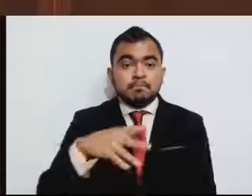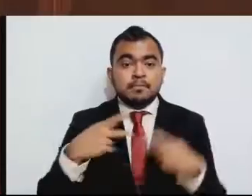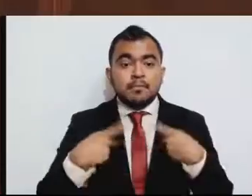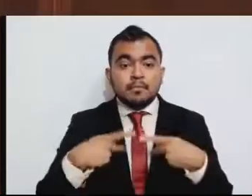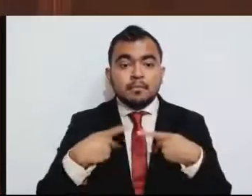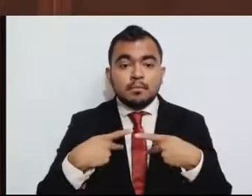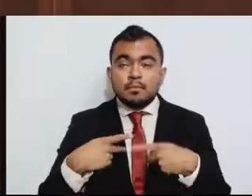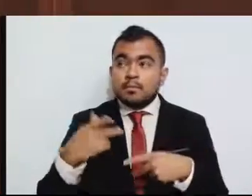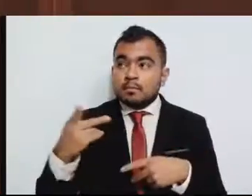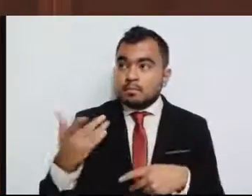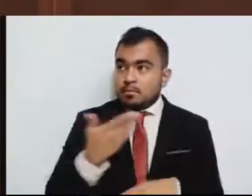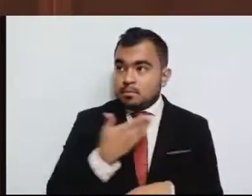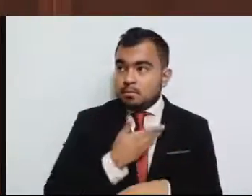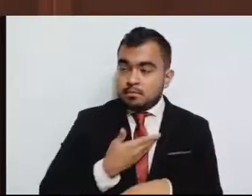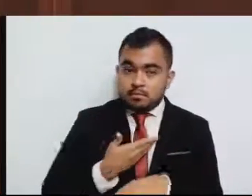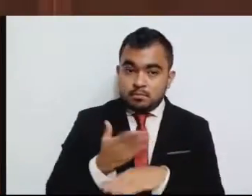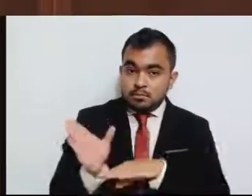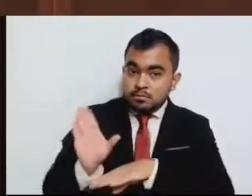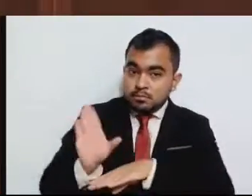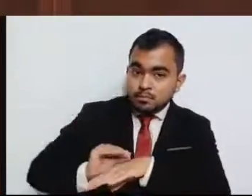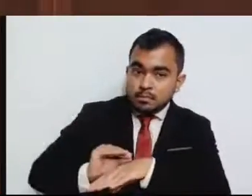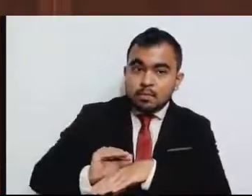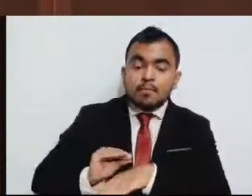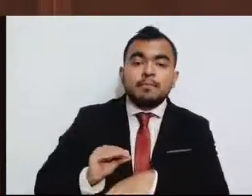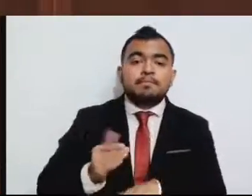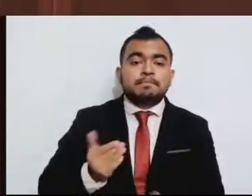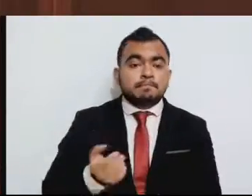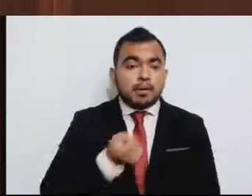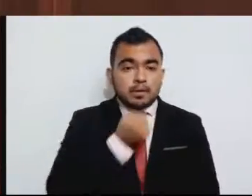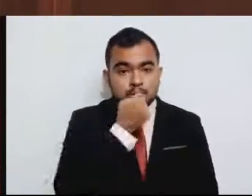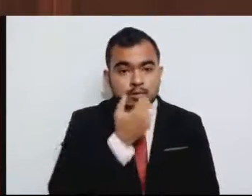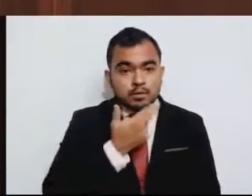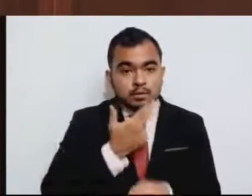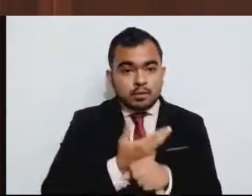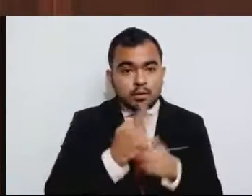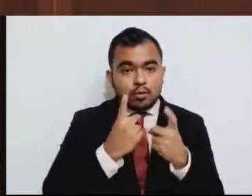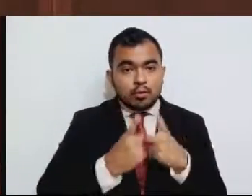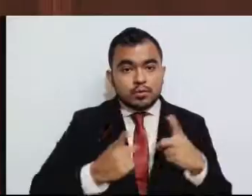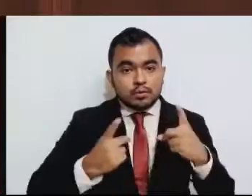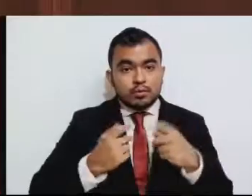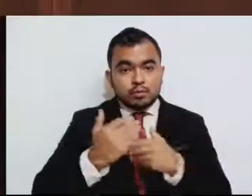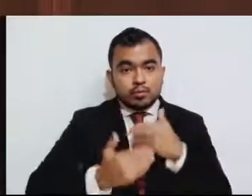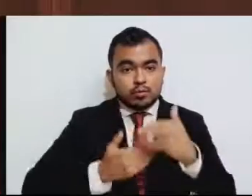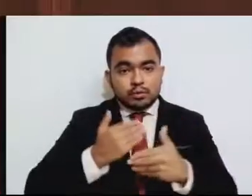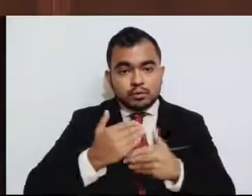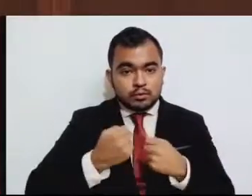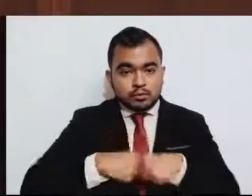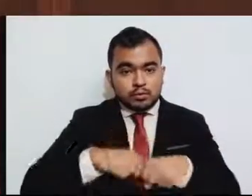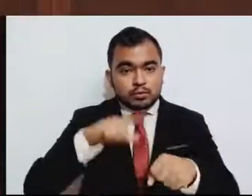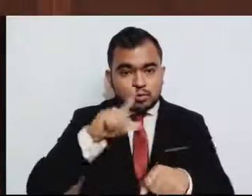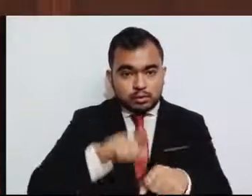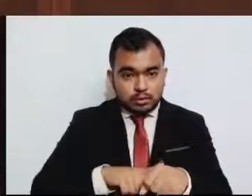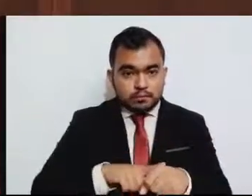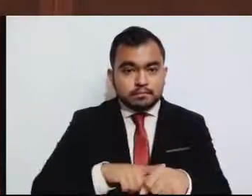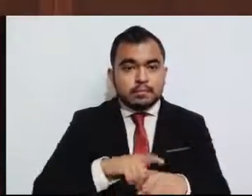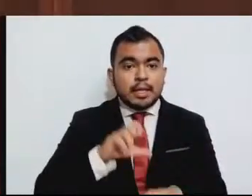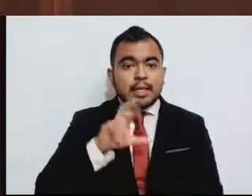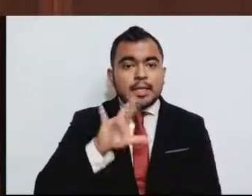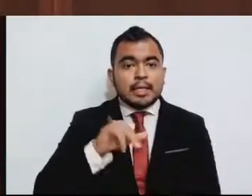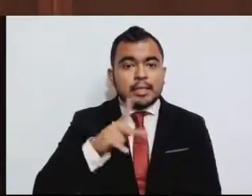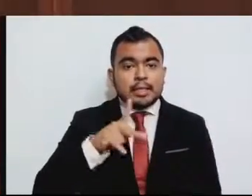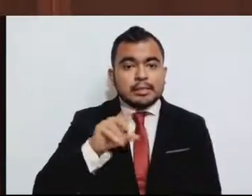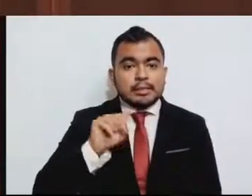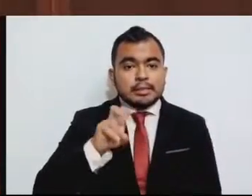presidenta secretario de desarrollo sociales y sevilla montes de oca o sea usted